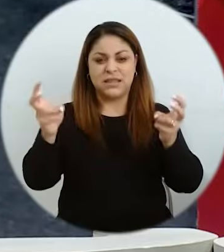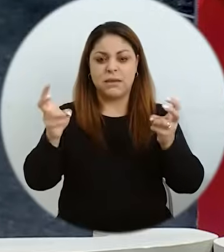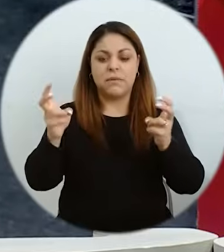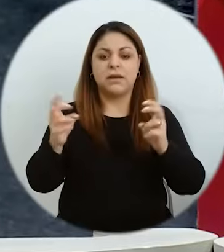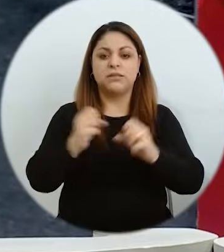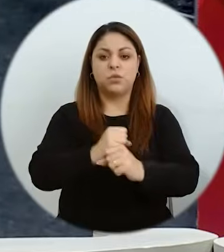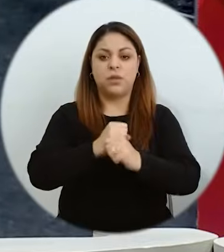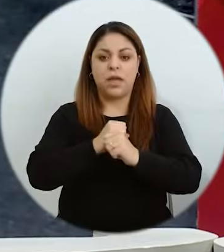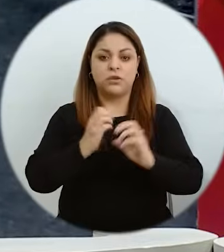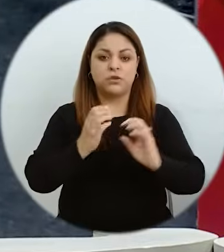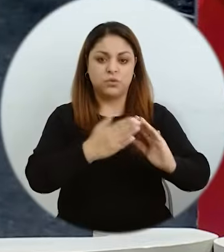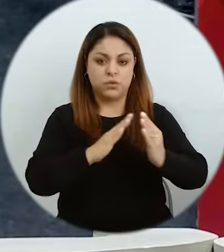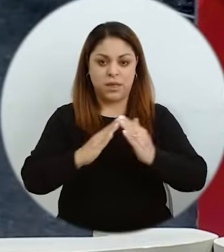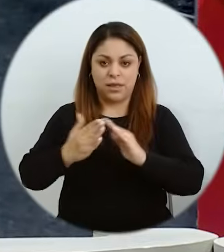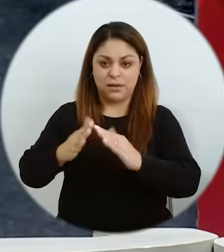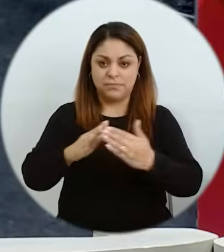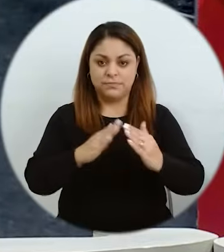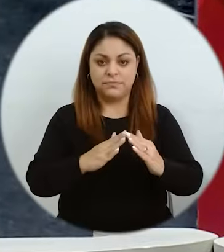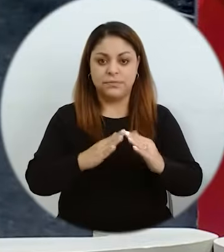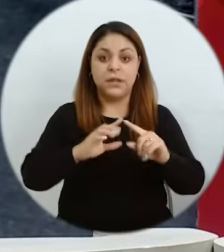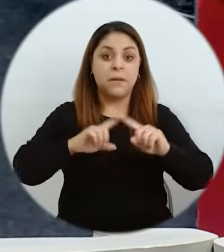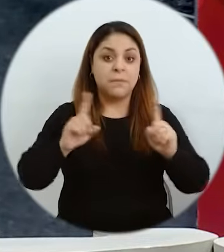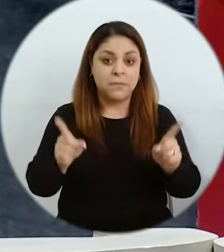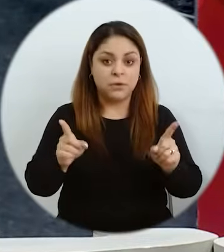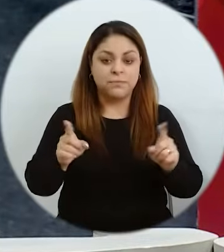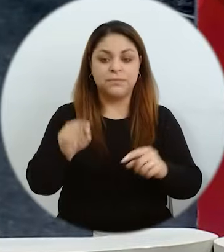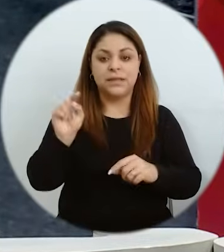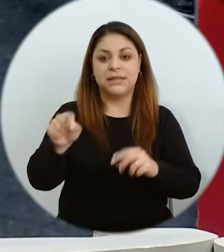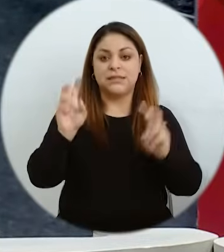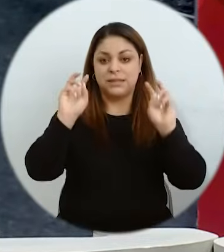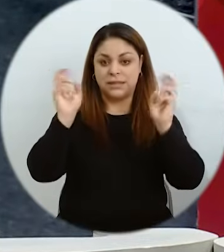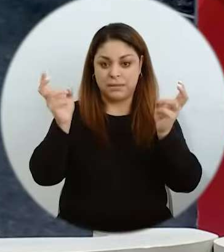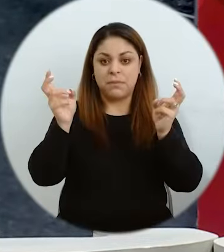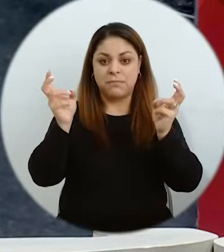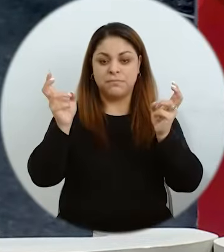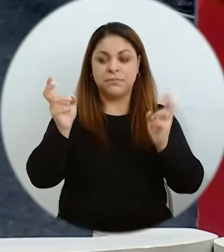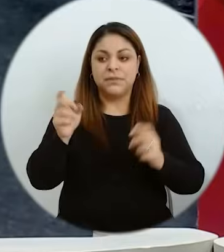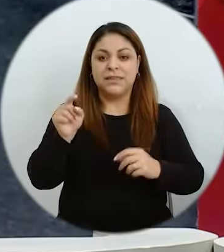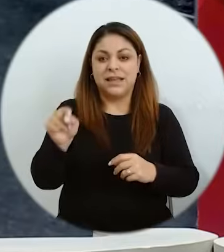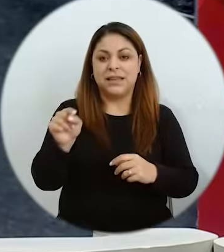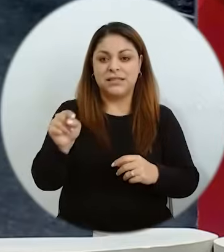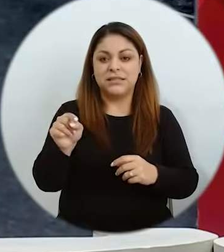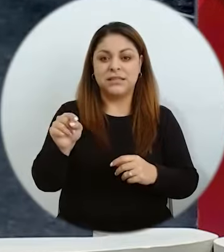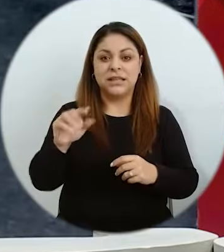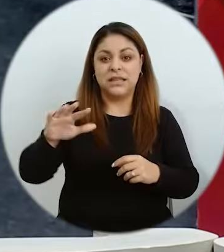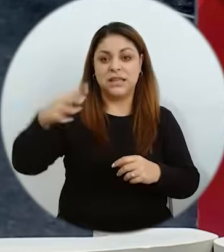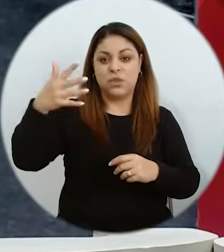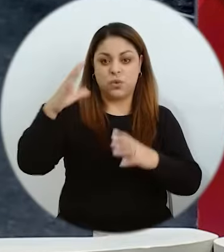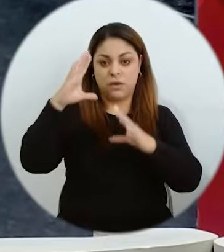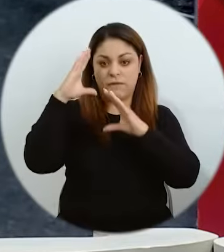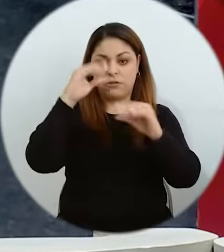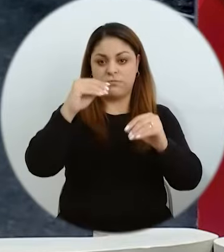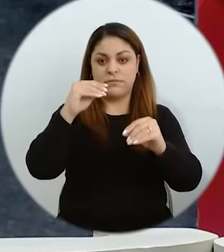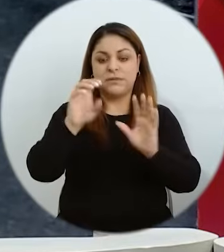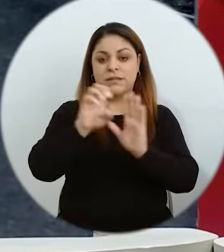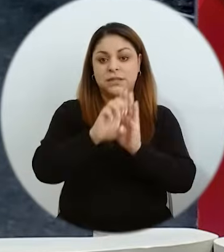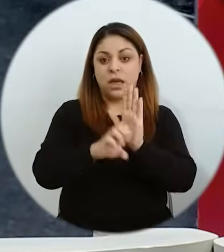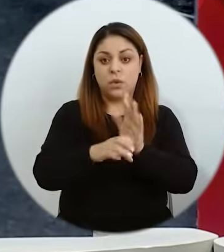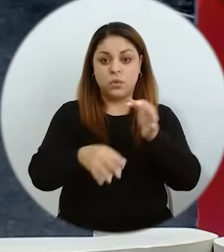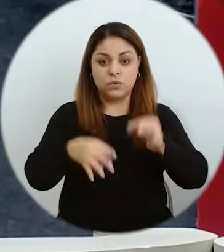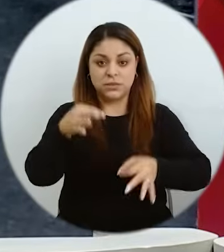de la seguridad ciudadana. No obstante este tema, ¿verdad?, este llamamiento que hace el quinto informe del Estado de la